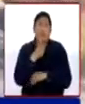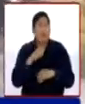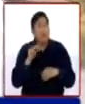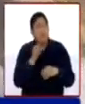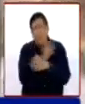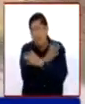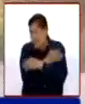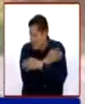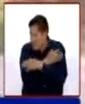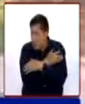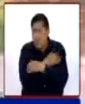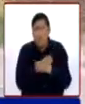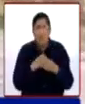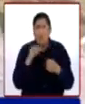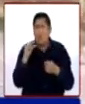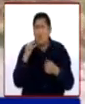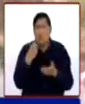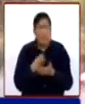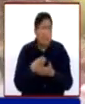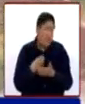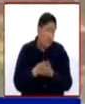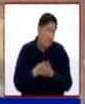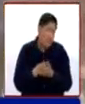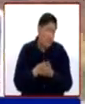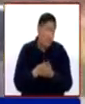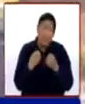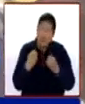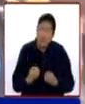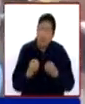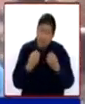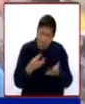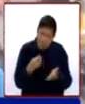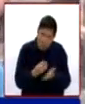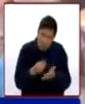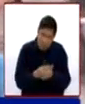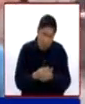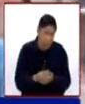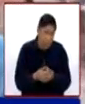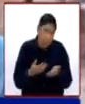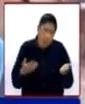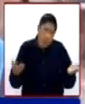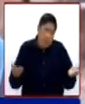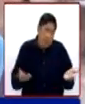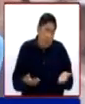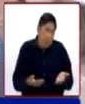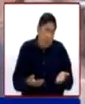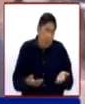le he abrazado porque era muy poco el dinero. Le he dado.